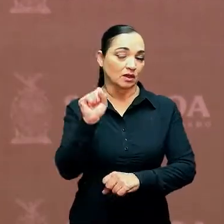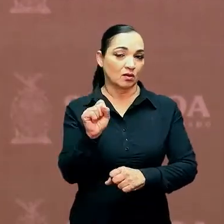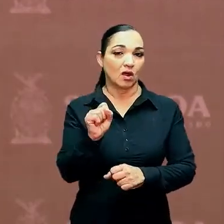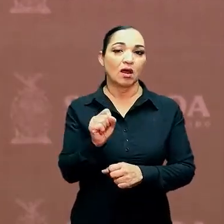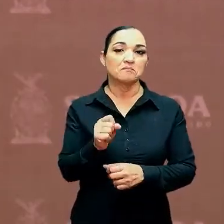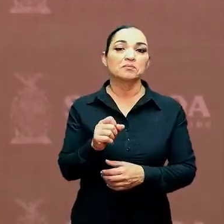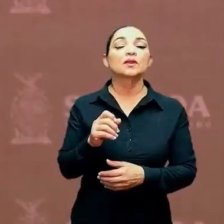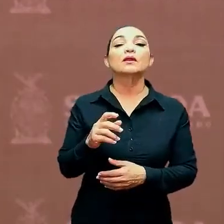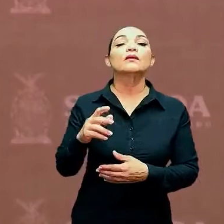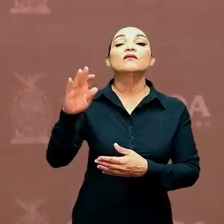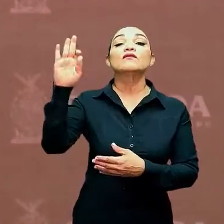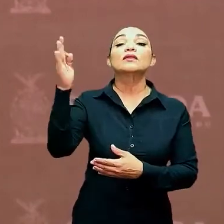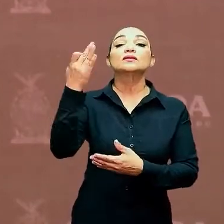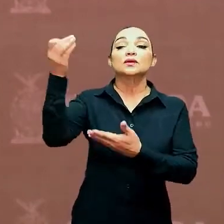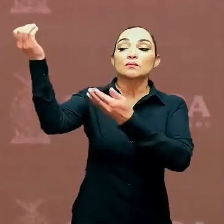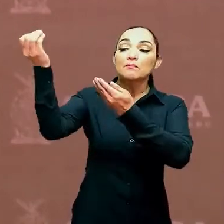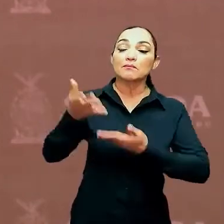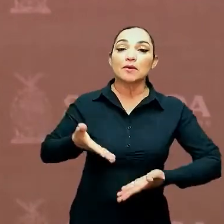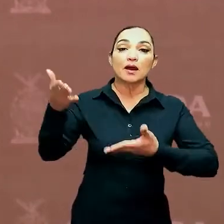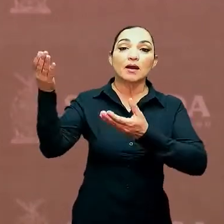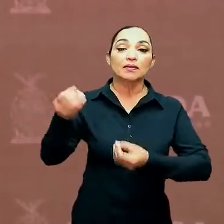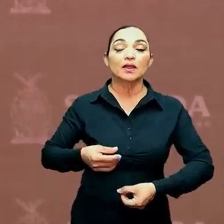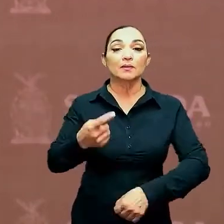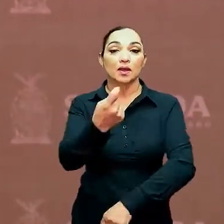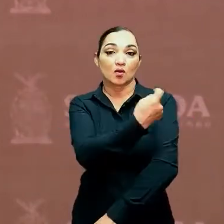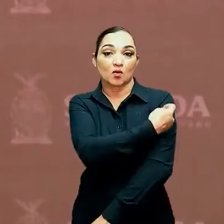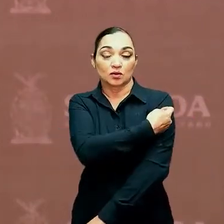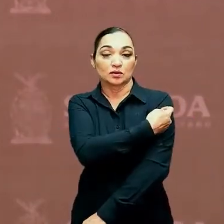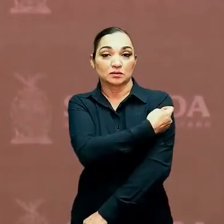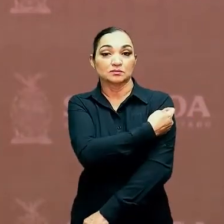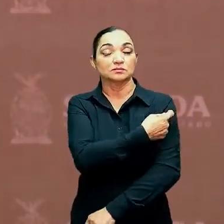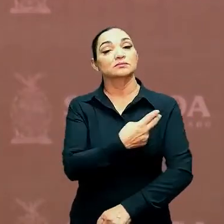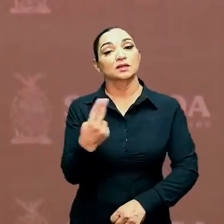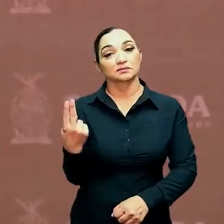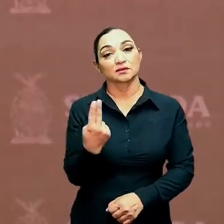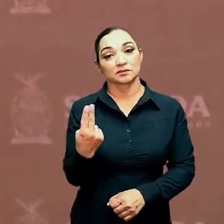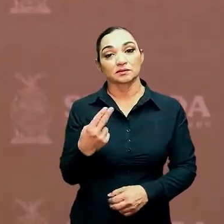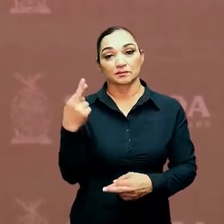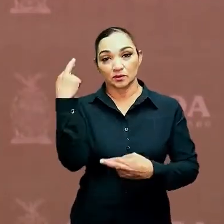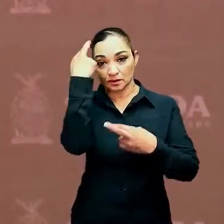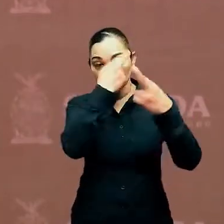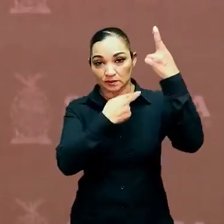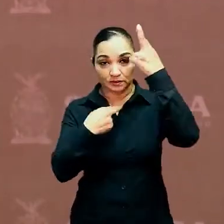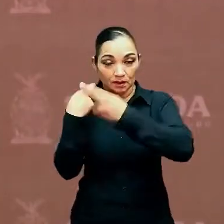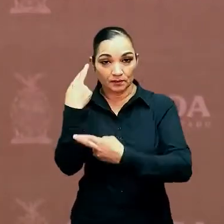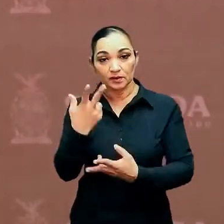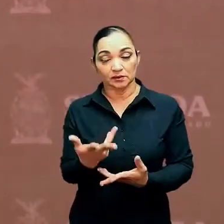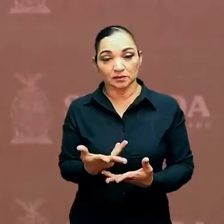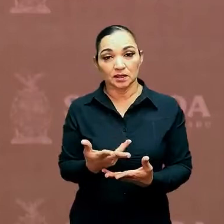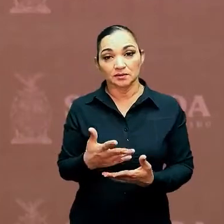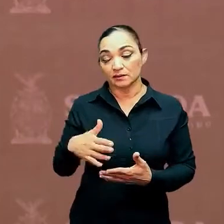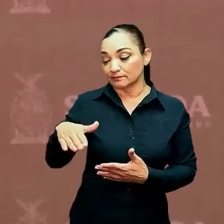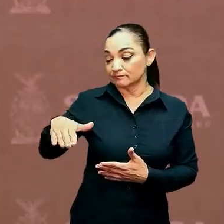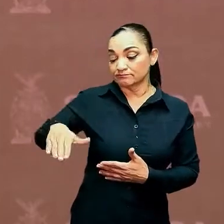federación. Las vacunas han estado llegando, habría que verlo. Pero chéquenlo ahí, porque eso es más